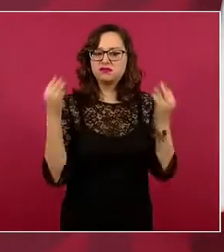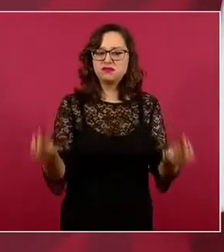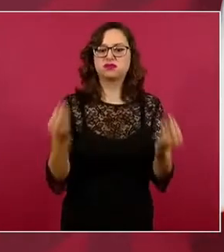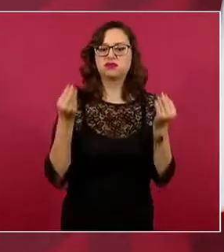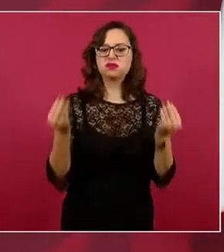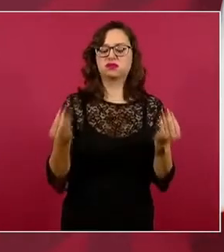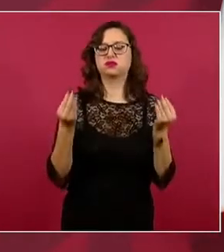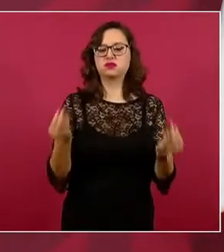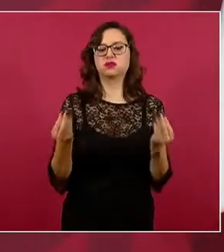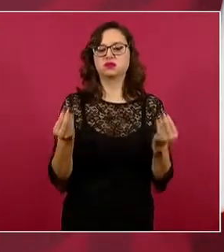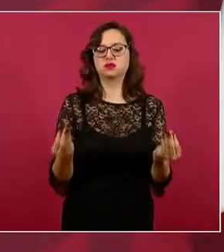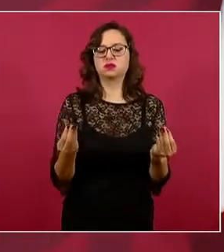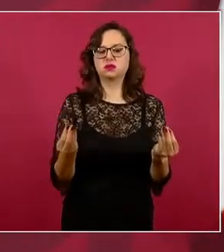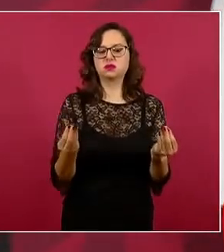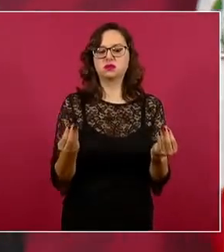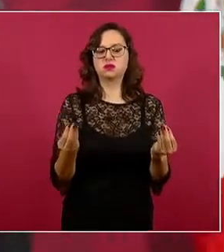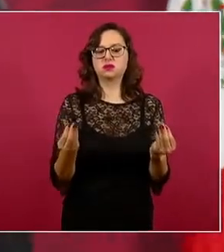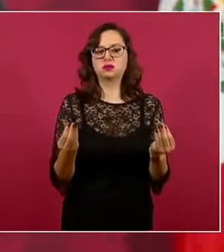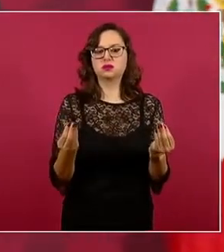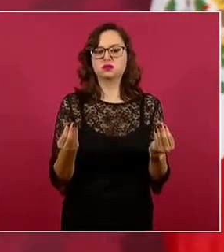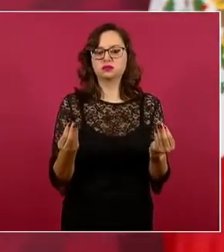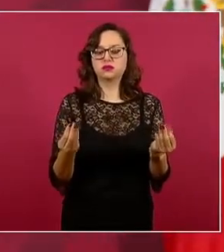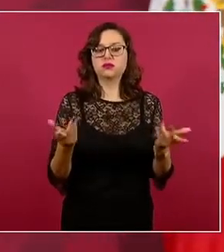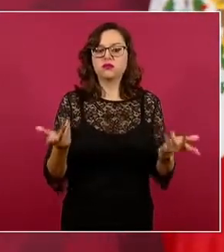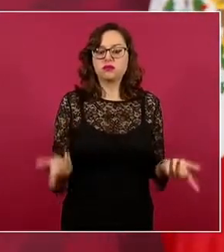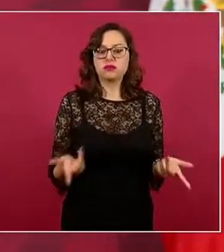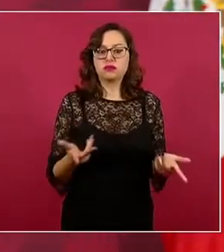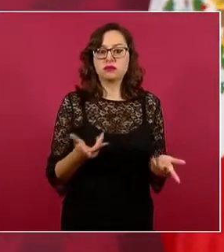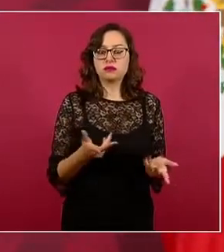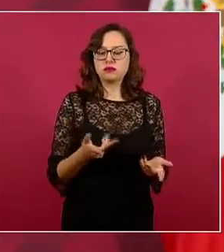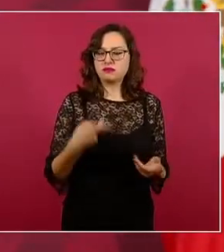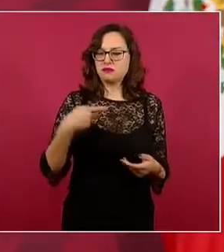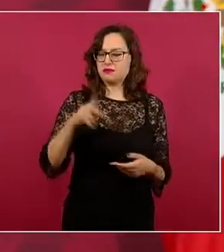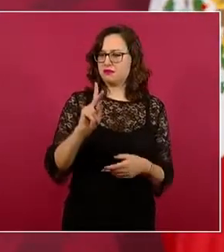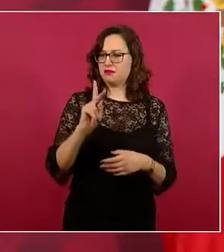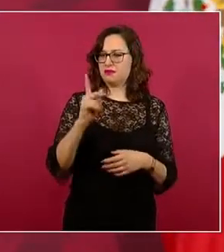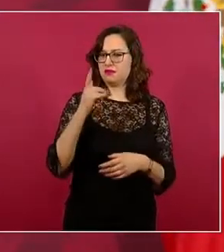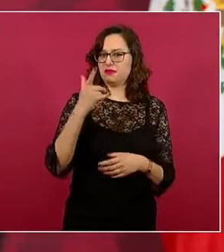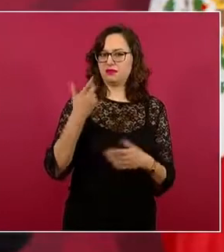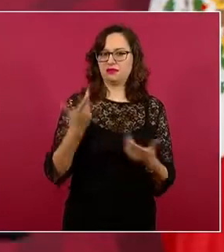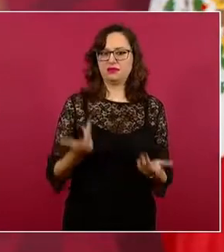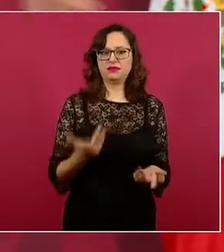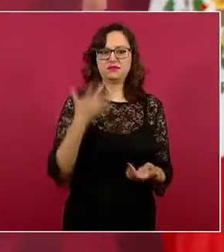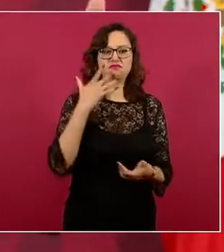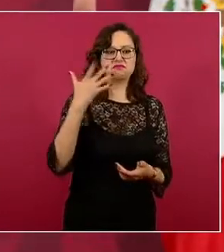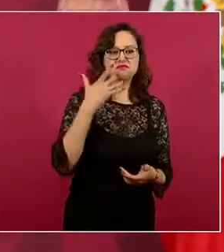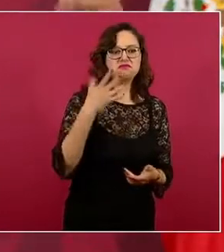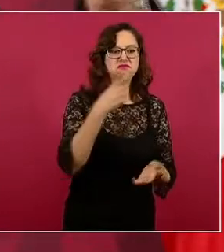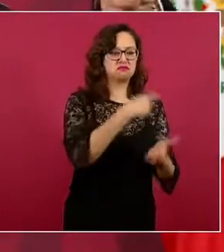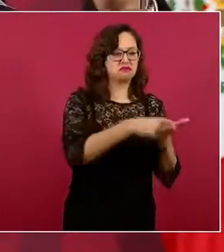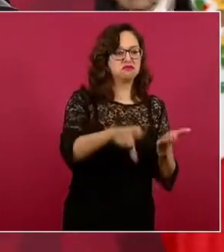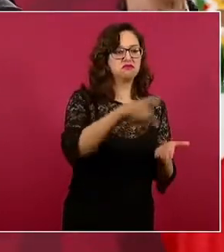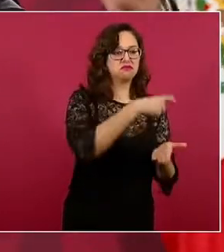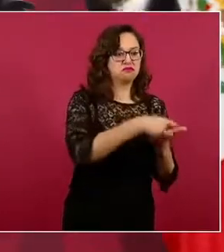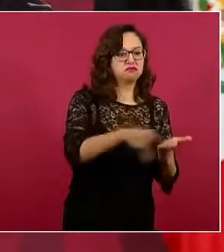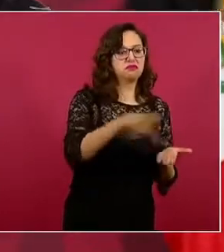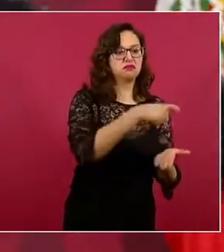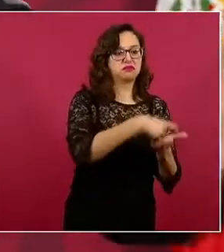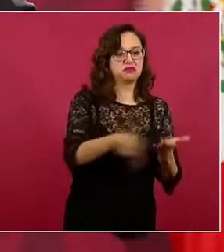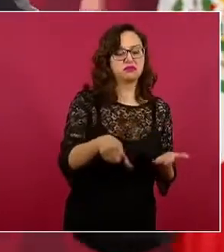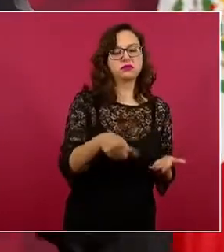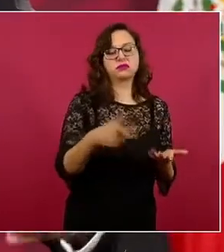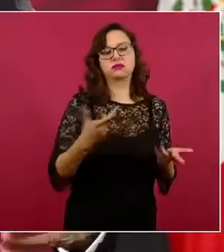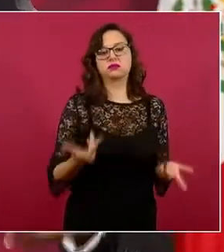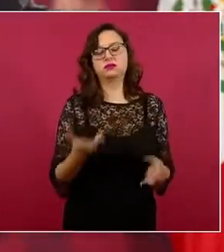y al mismo tiempo, y en ese libro puse el ejemplo de un alto funcionario de la